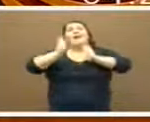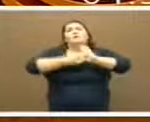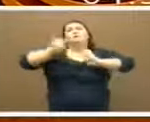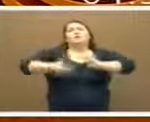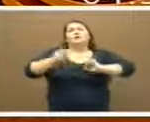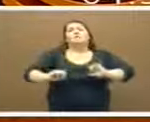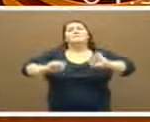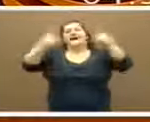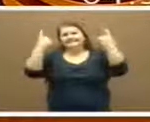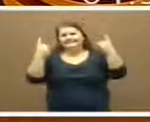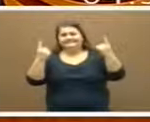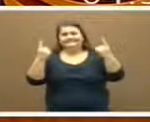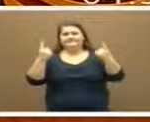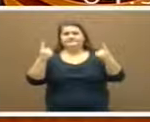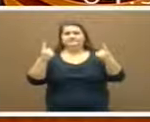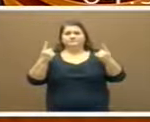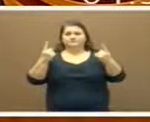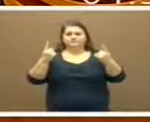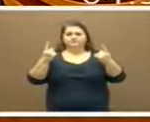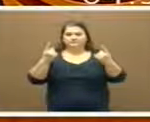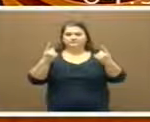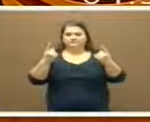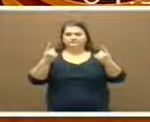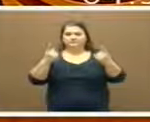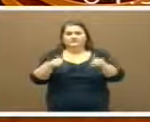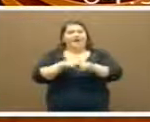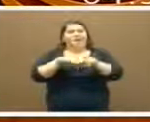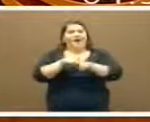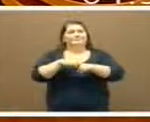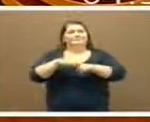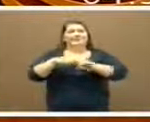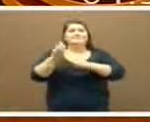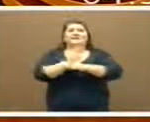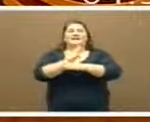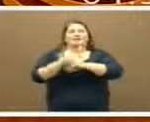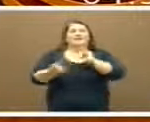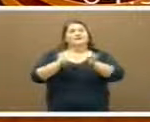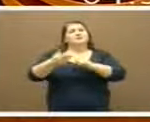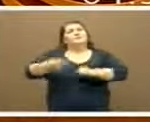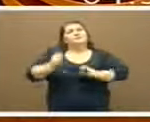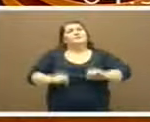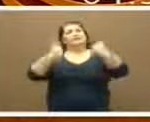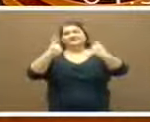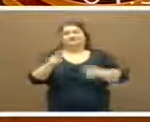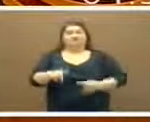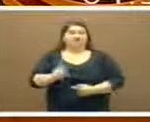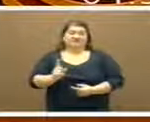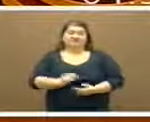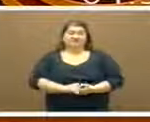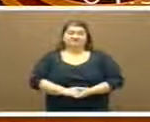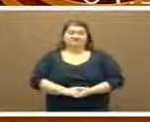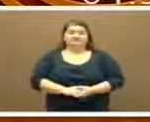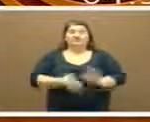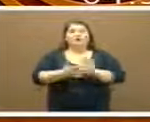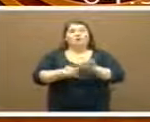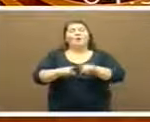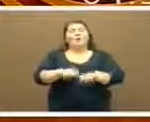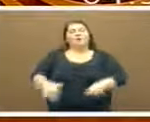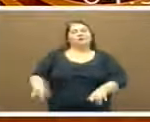de, que tiene una, un, que debatir un Parlamento, la verdad es que no. Quizás sea la puesta en